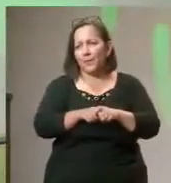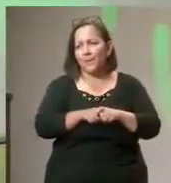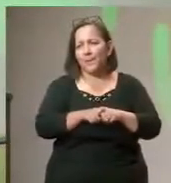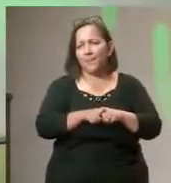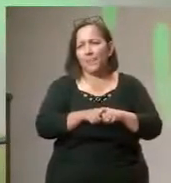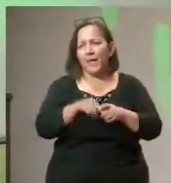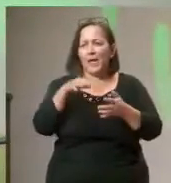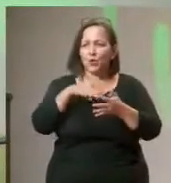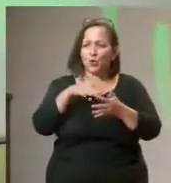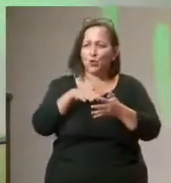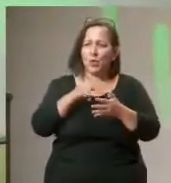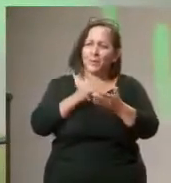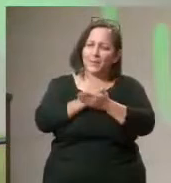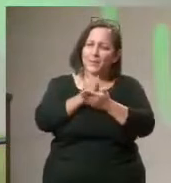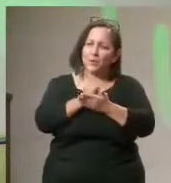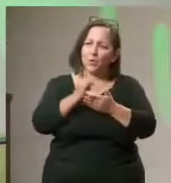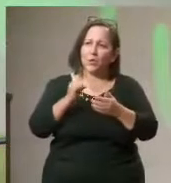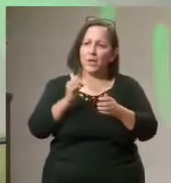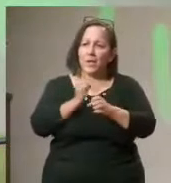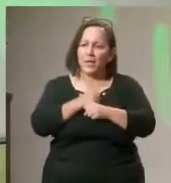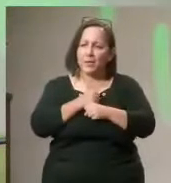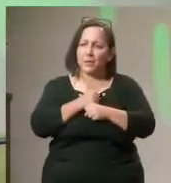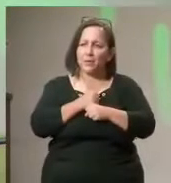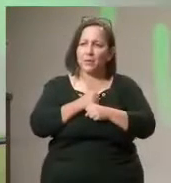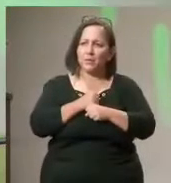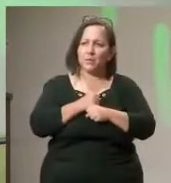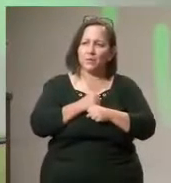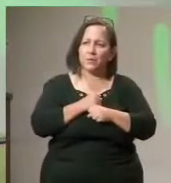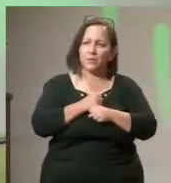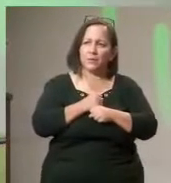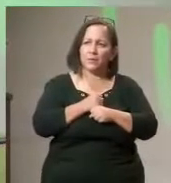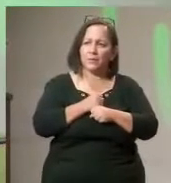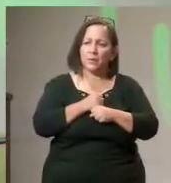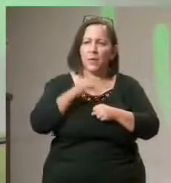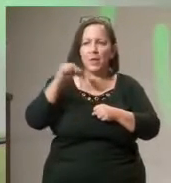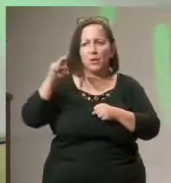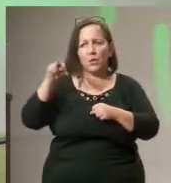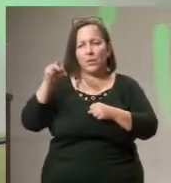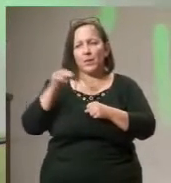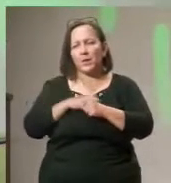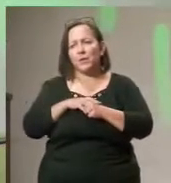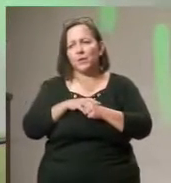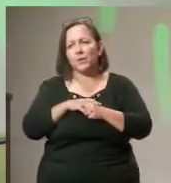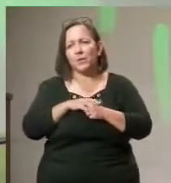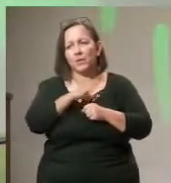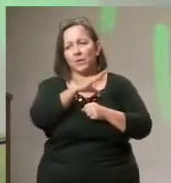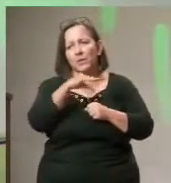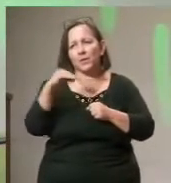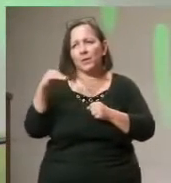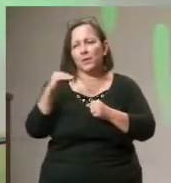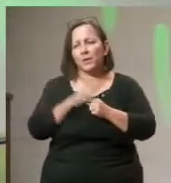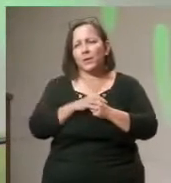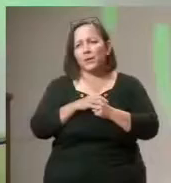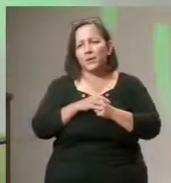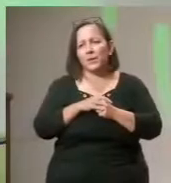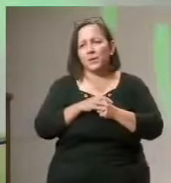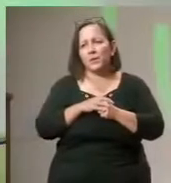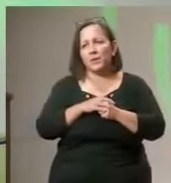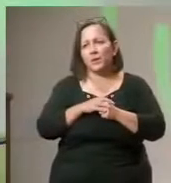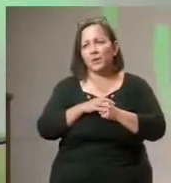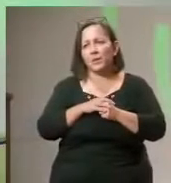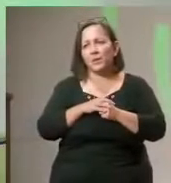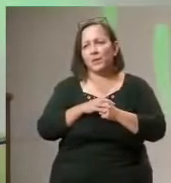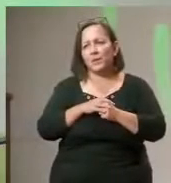al estudio, a la investigación que hizo el compañero, y